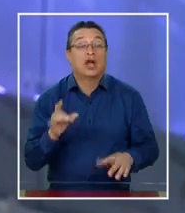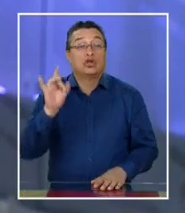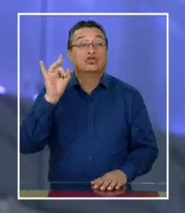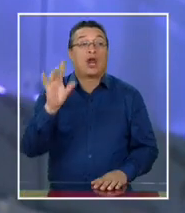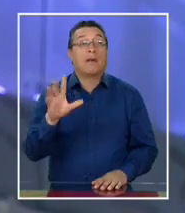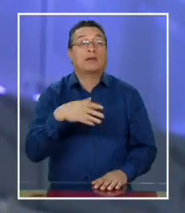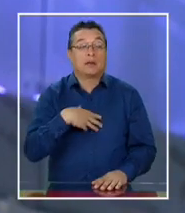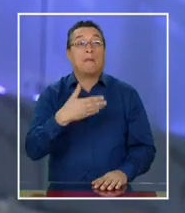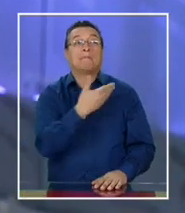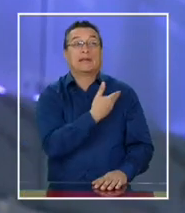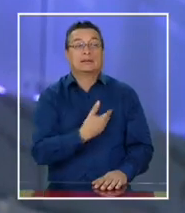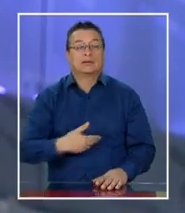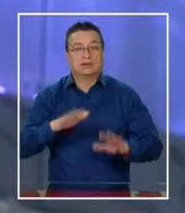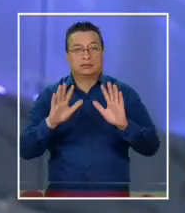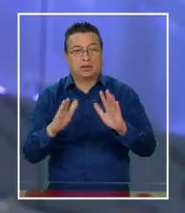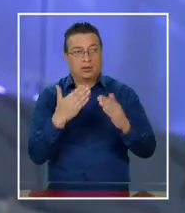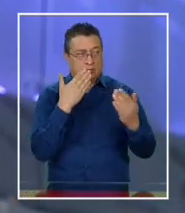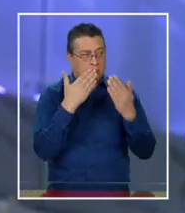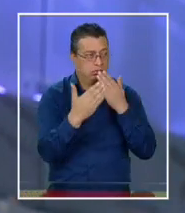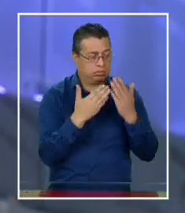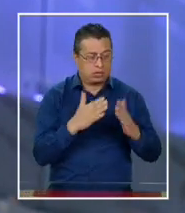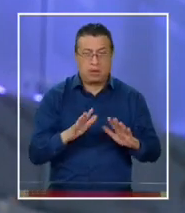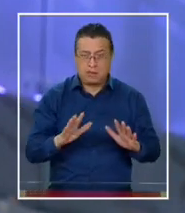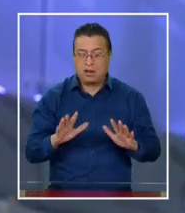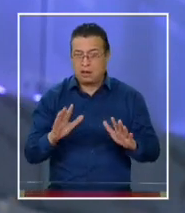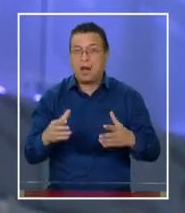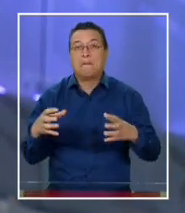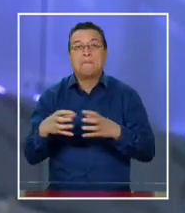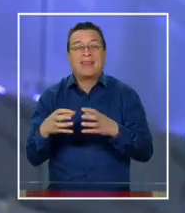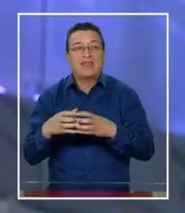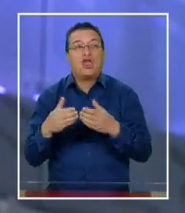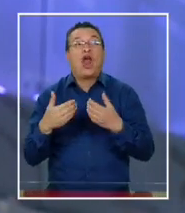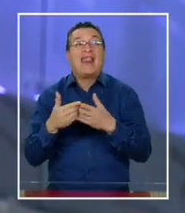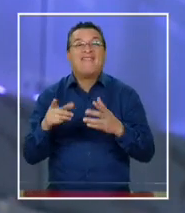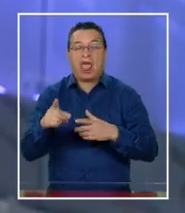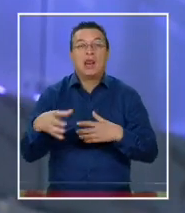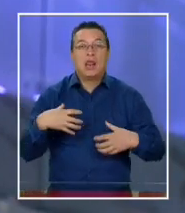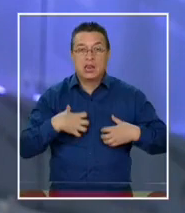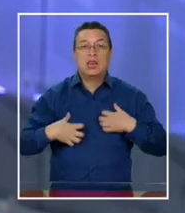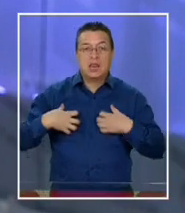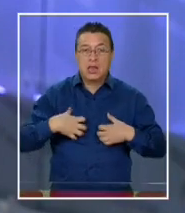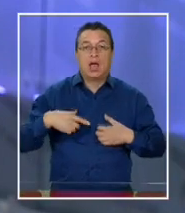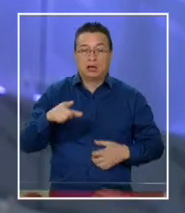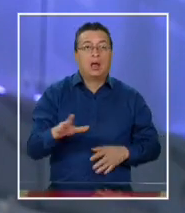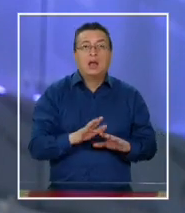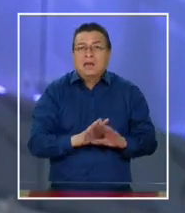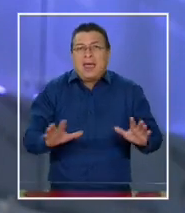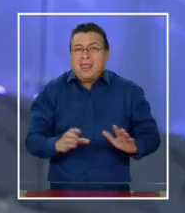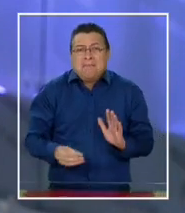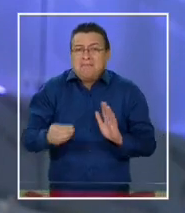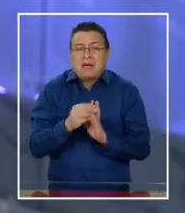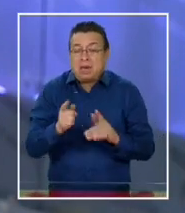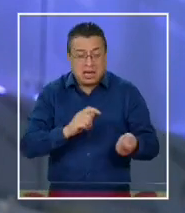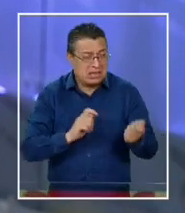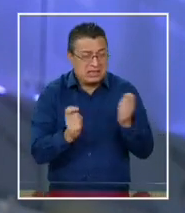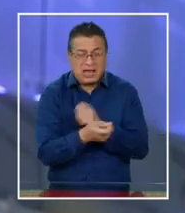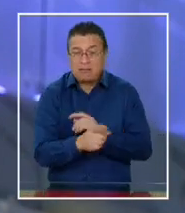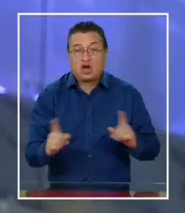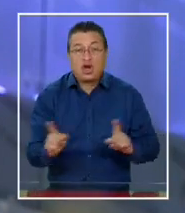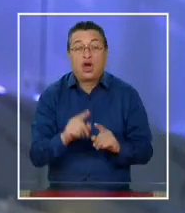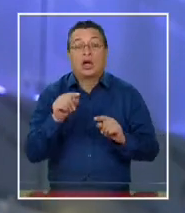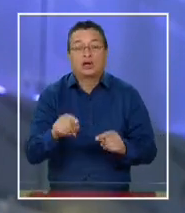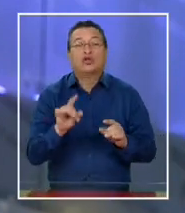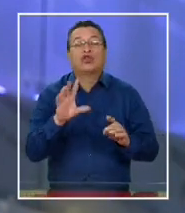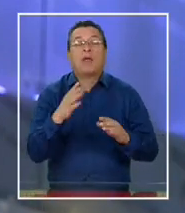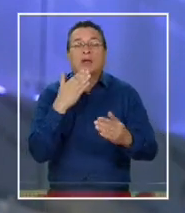que el presidente se dé un dato a un rato para conversar con más calma con el partido liberal que estaba muy inquieto nada más Y eso nos generó ningún cambio fue Simplemente